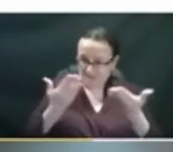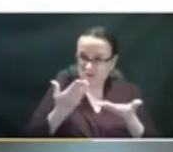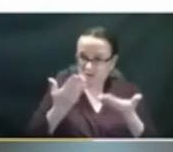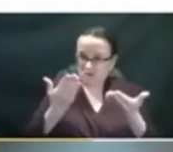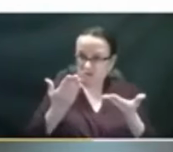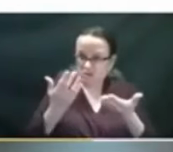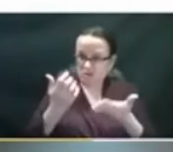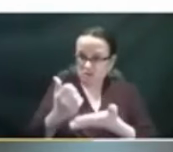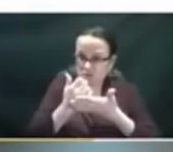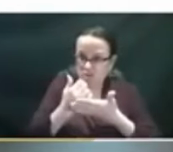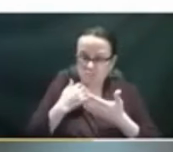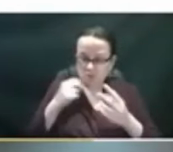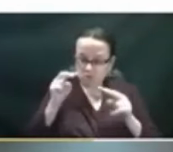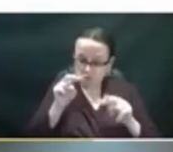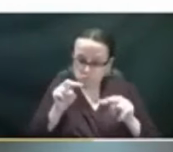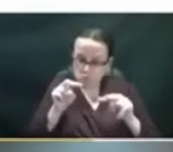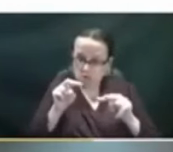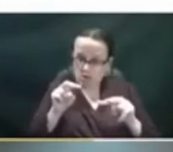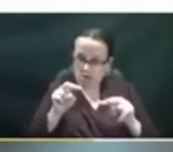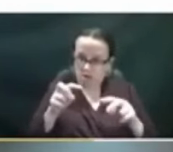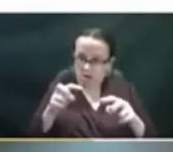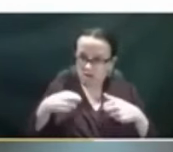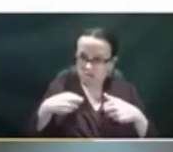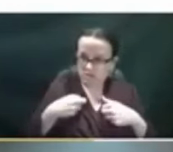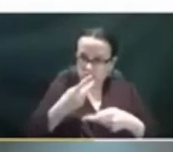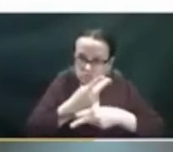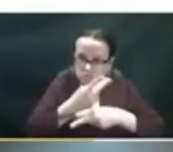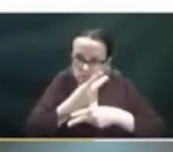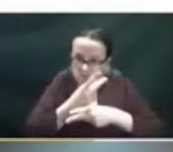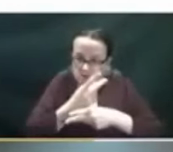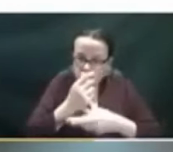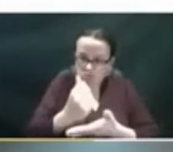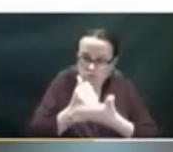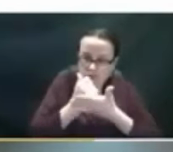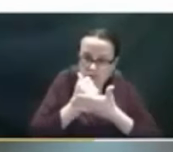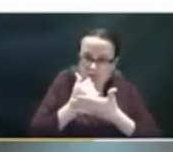la señora que estuvo aquí para cuidar de mí,